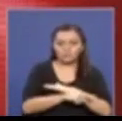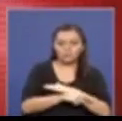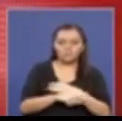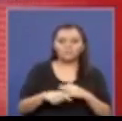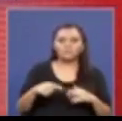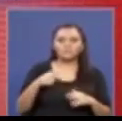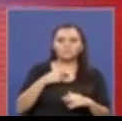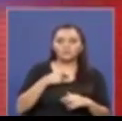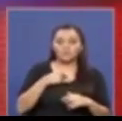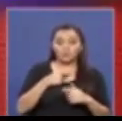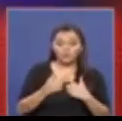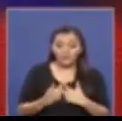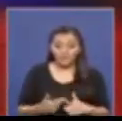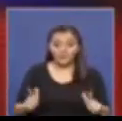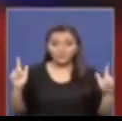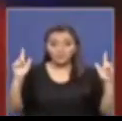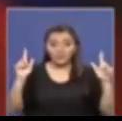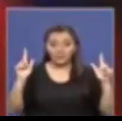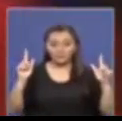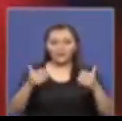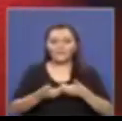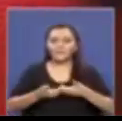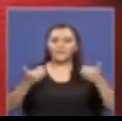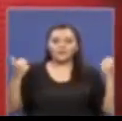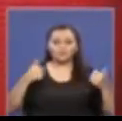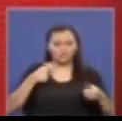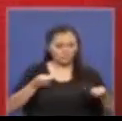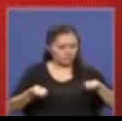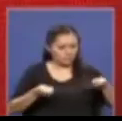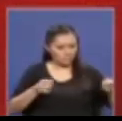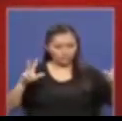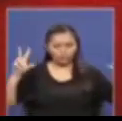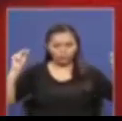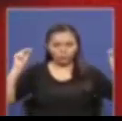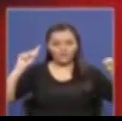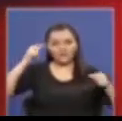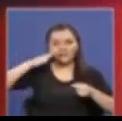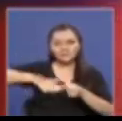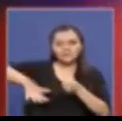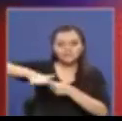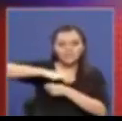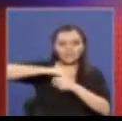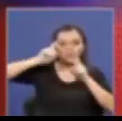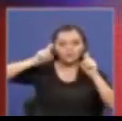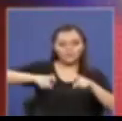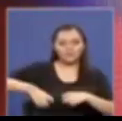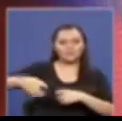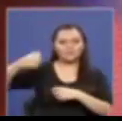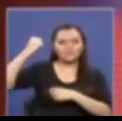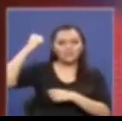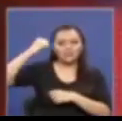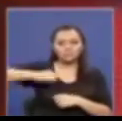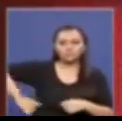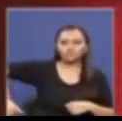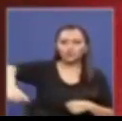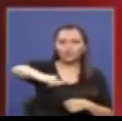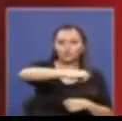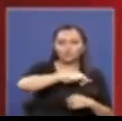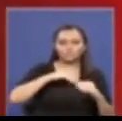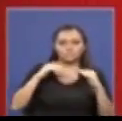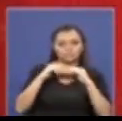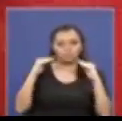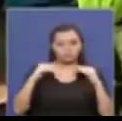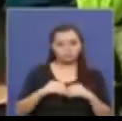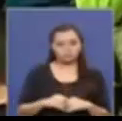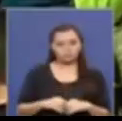es la no dominación. Y para eso debe haber una adecuada intervención del Estado que garantice derechos para todas y para todos,